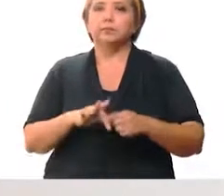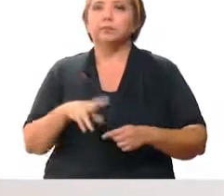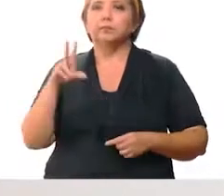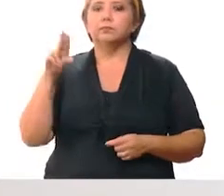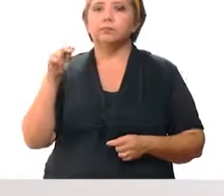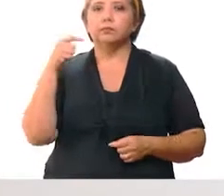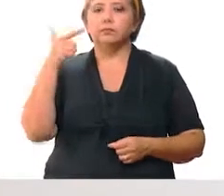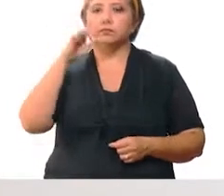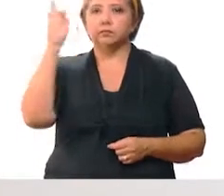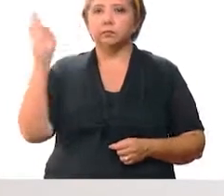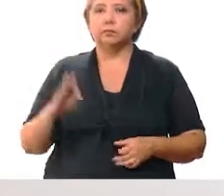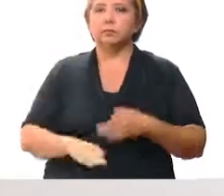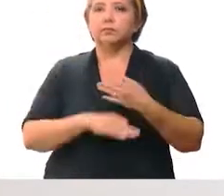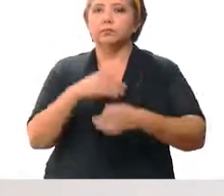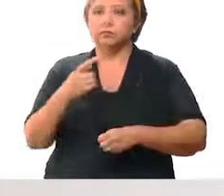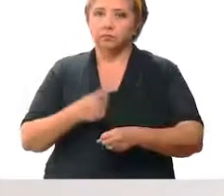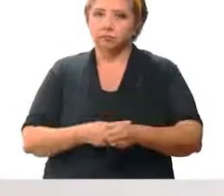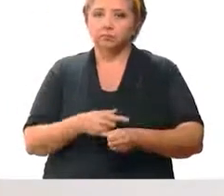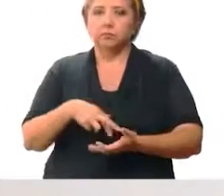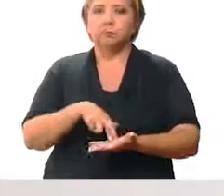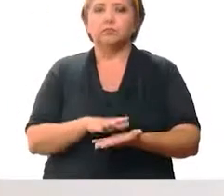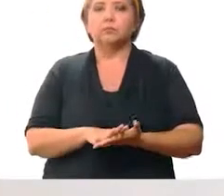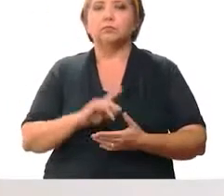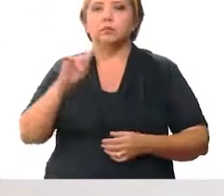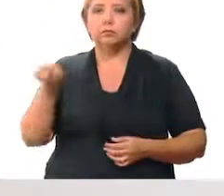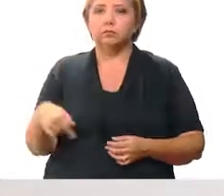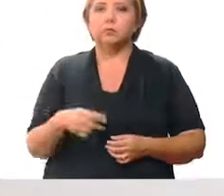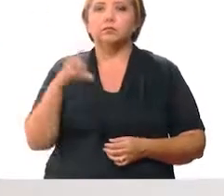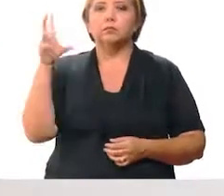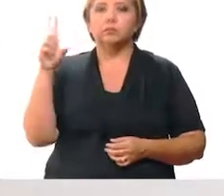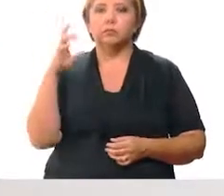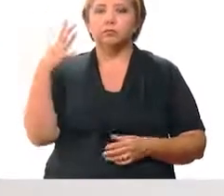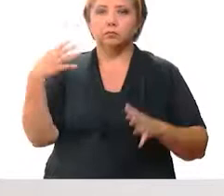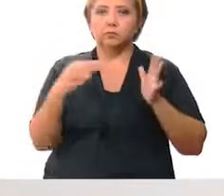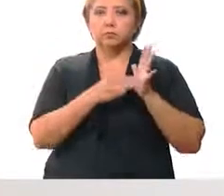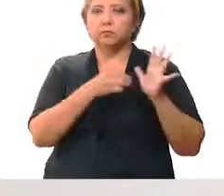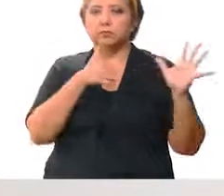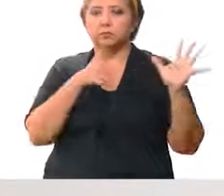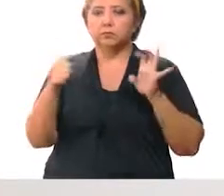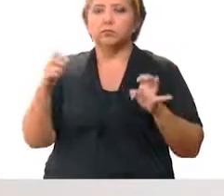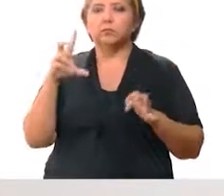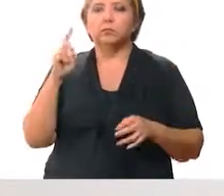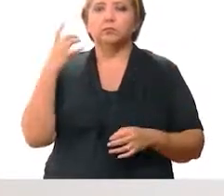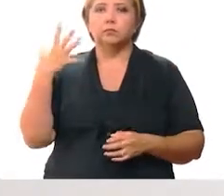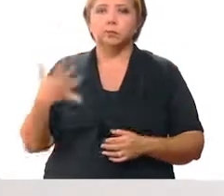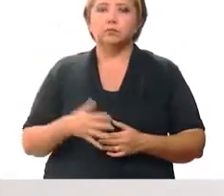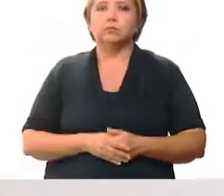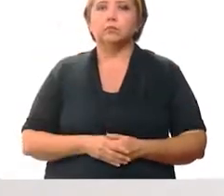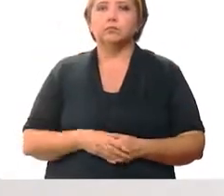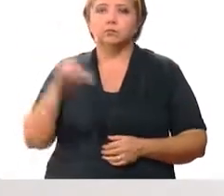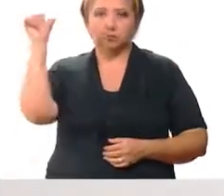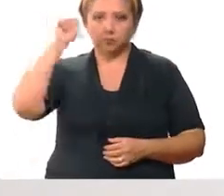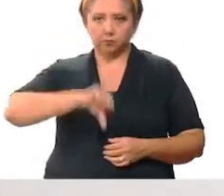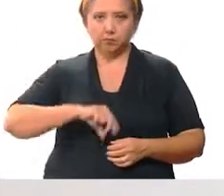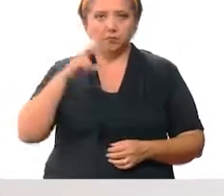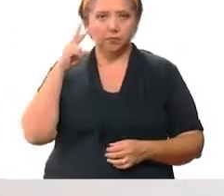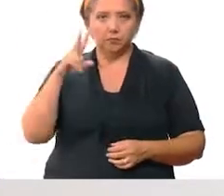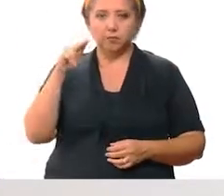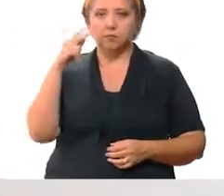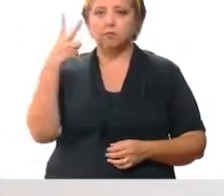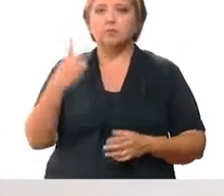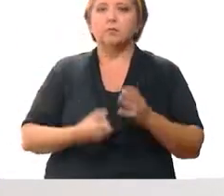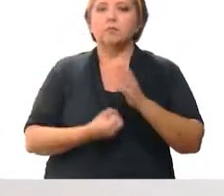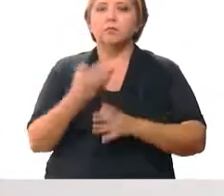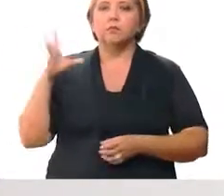representa el 87% del total de contagios registrados, que es 35,635 casos. Hoy se detectaron